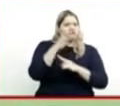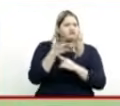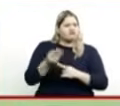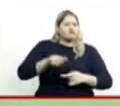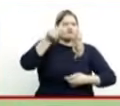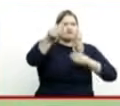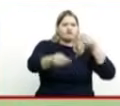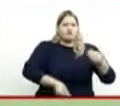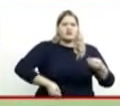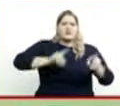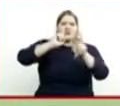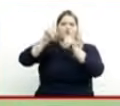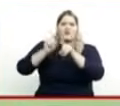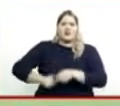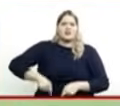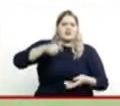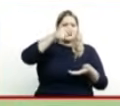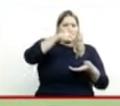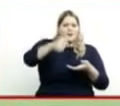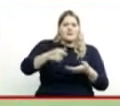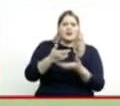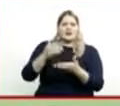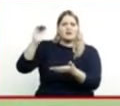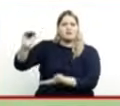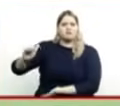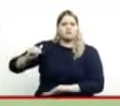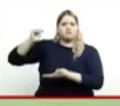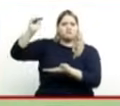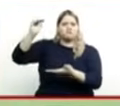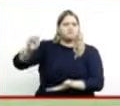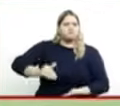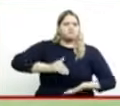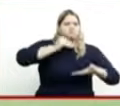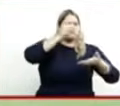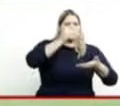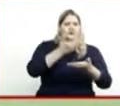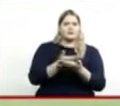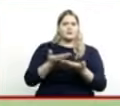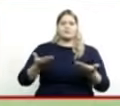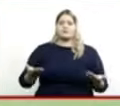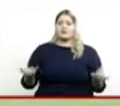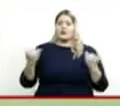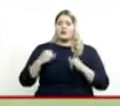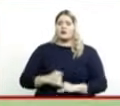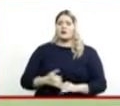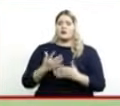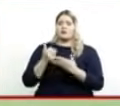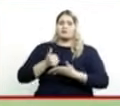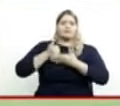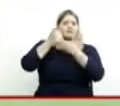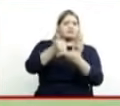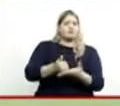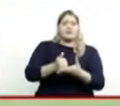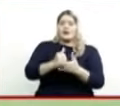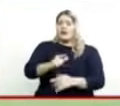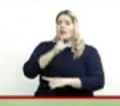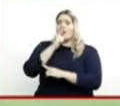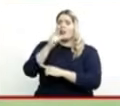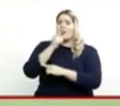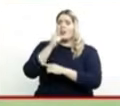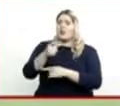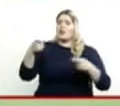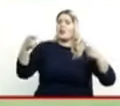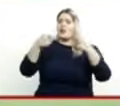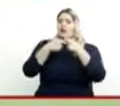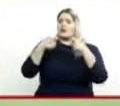semilla, fertilizante, con el bono tecnológico. El subsidio a la energía, al que tanto